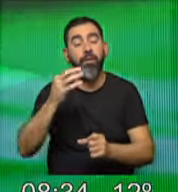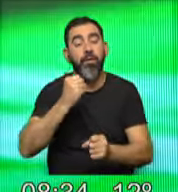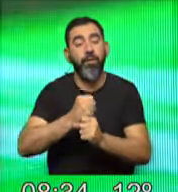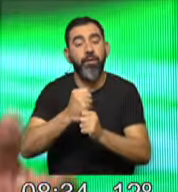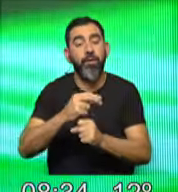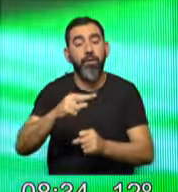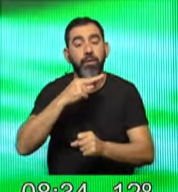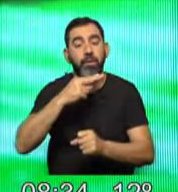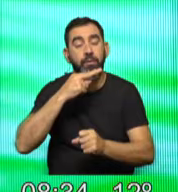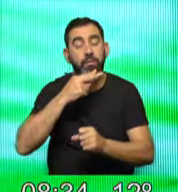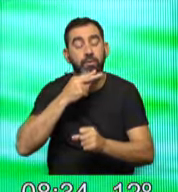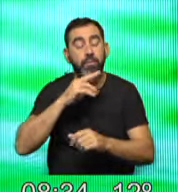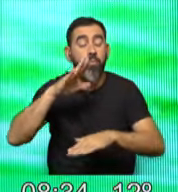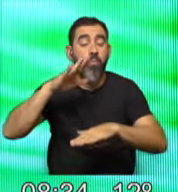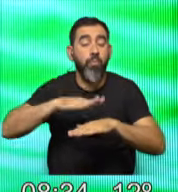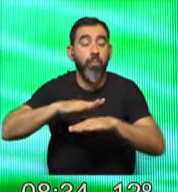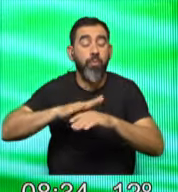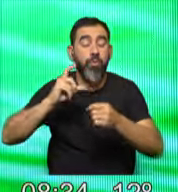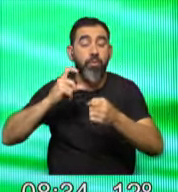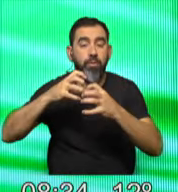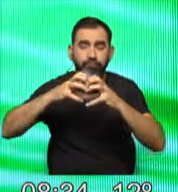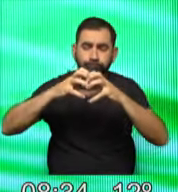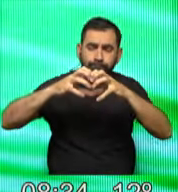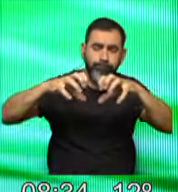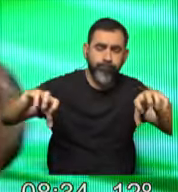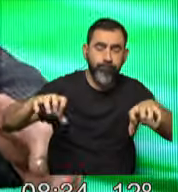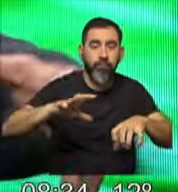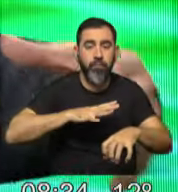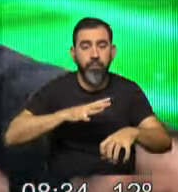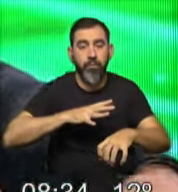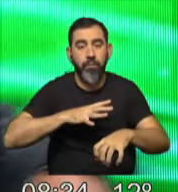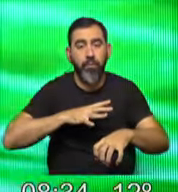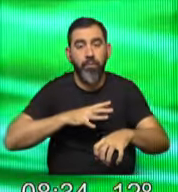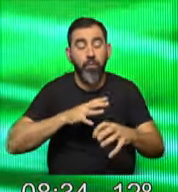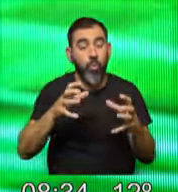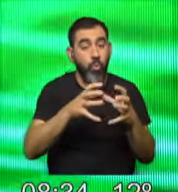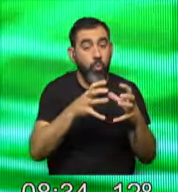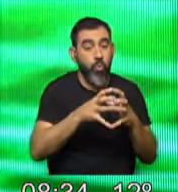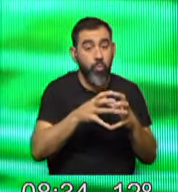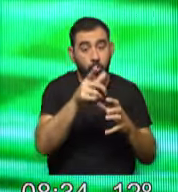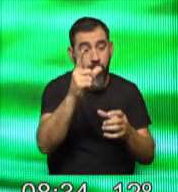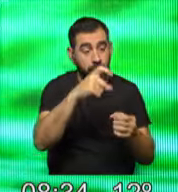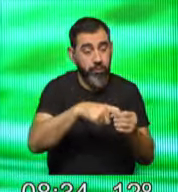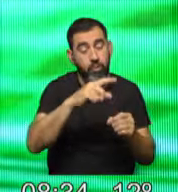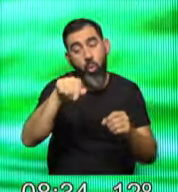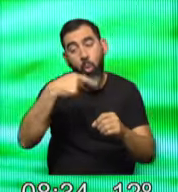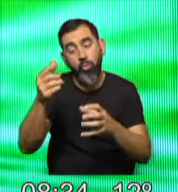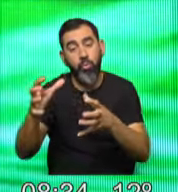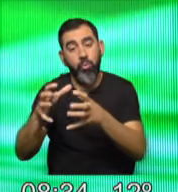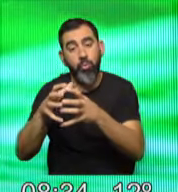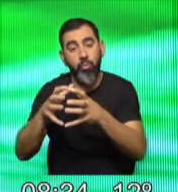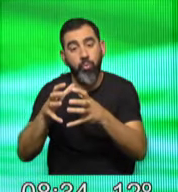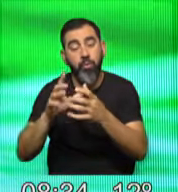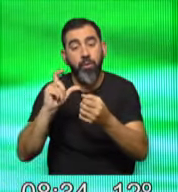metalúrgicos en un momento que el movimiento sindical estaba dividido existía la fomo a la que pertenecía a Gerardo cuesta también también existía